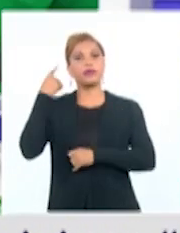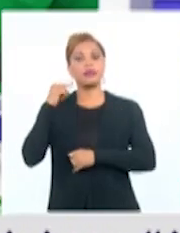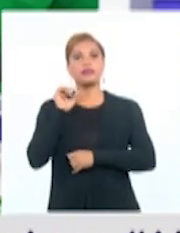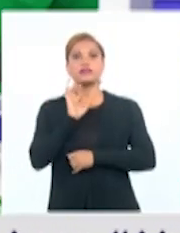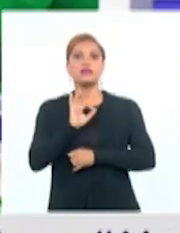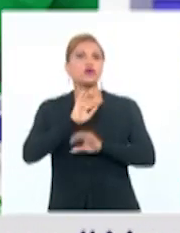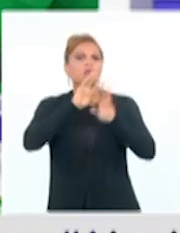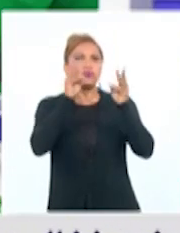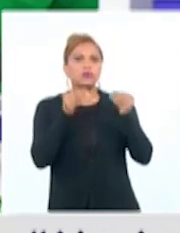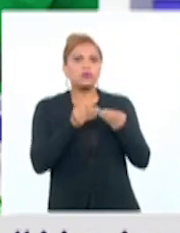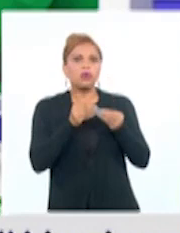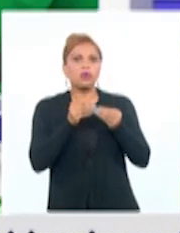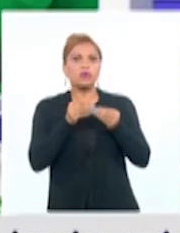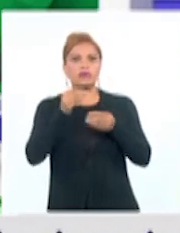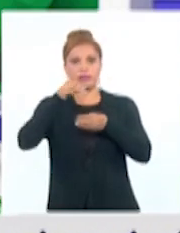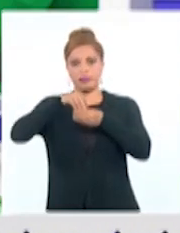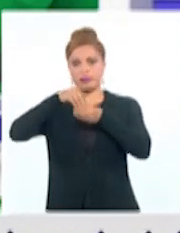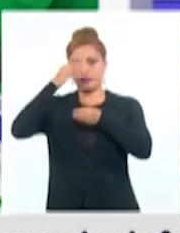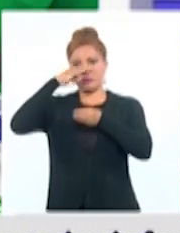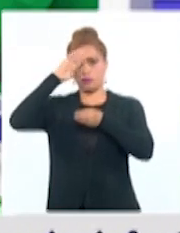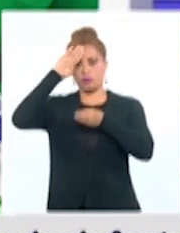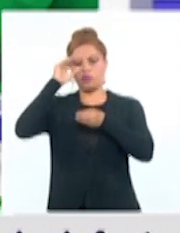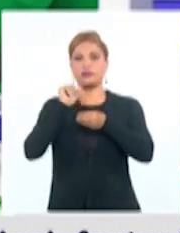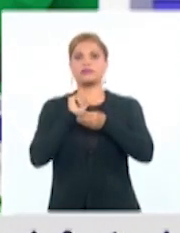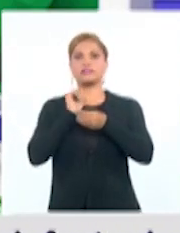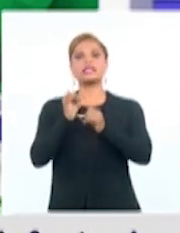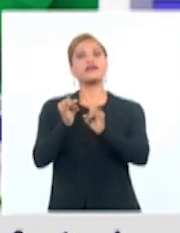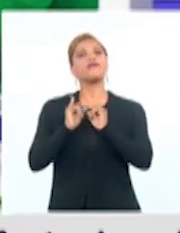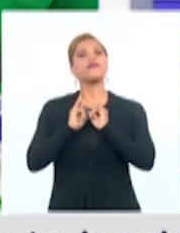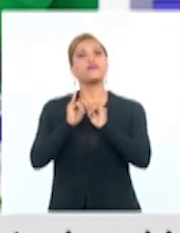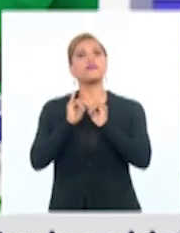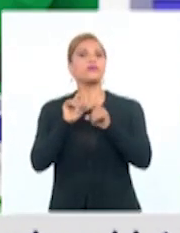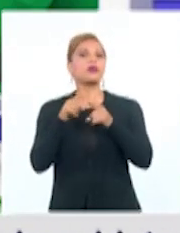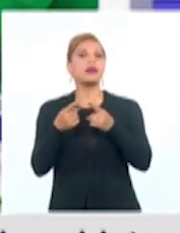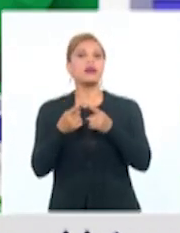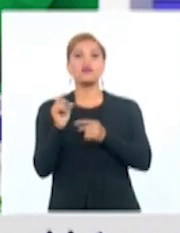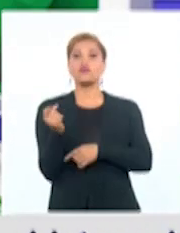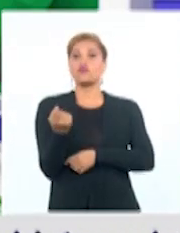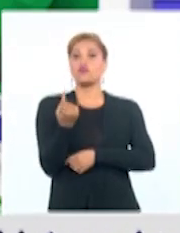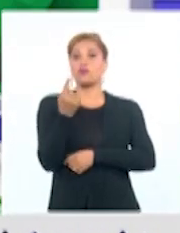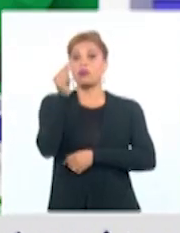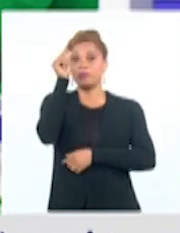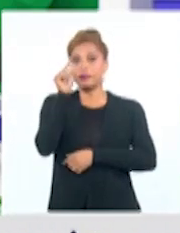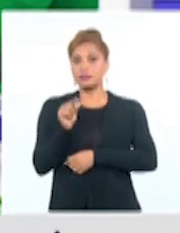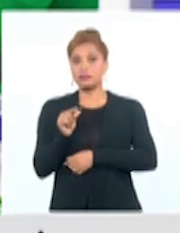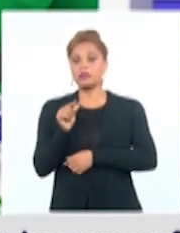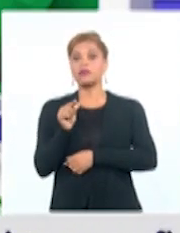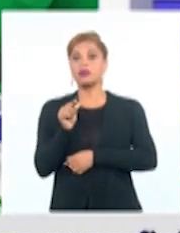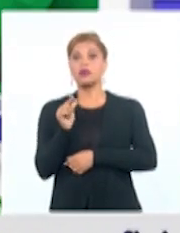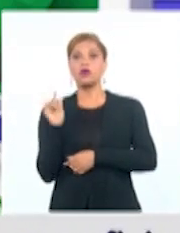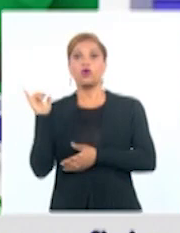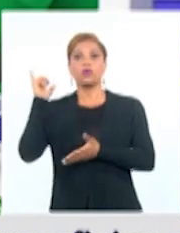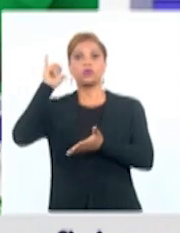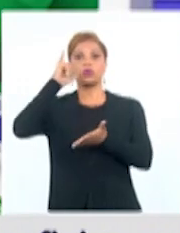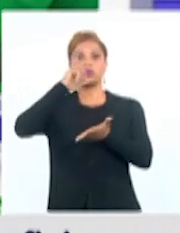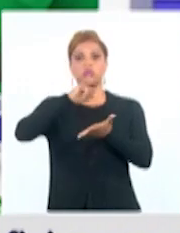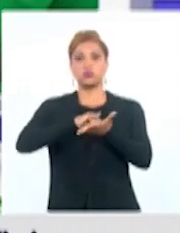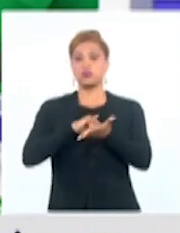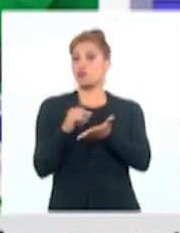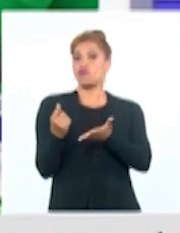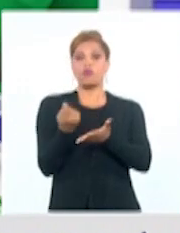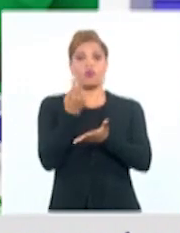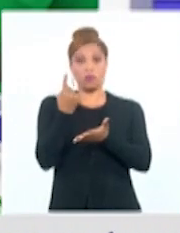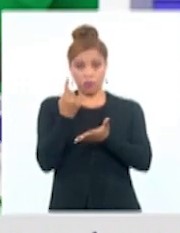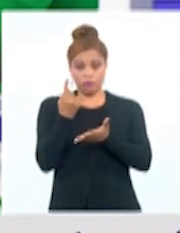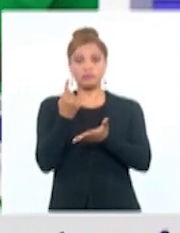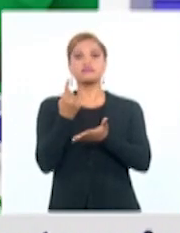casos autóctonos, y se diagnostica un solo paciente, un solo caso importado a